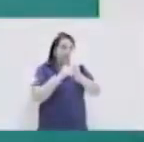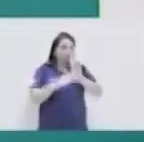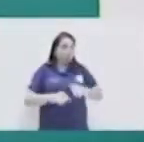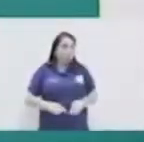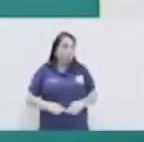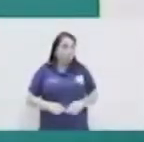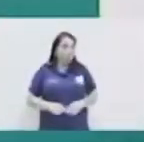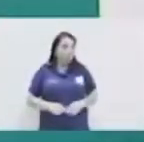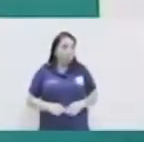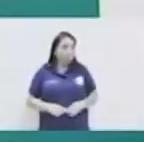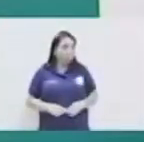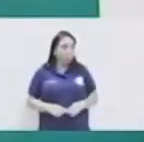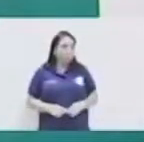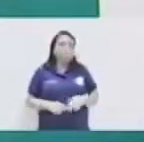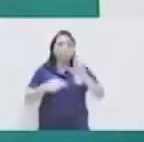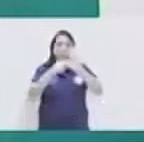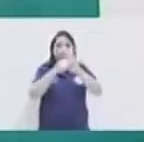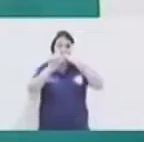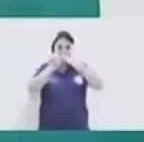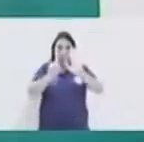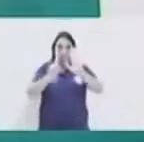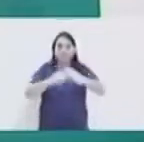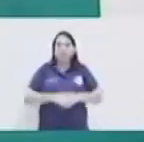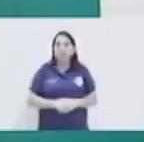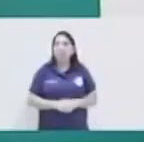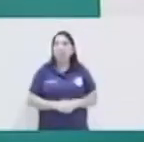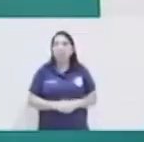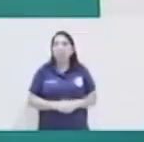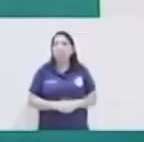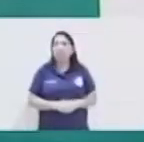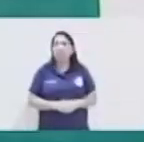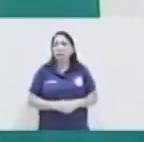b, menos 6